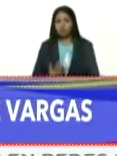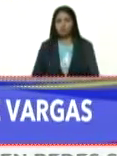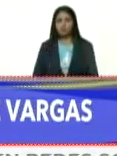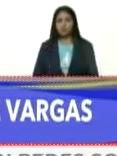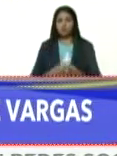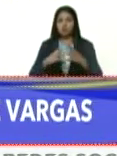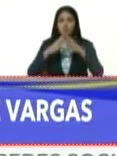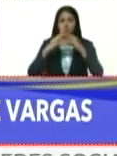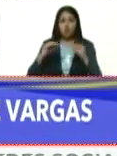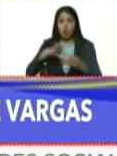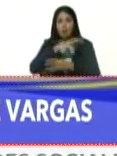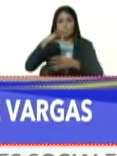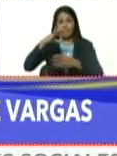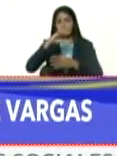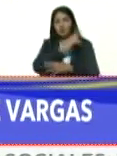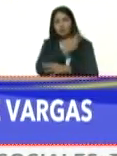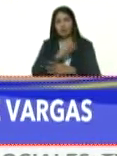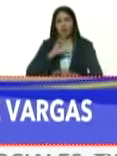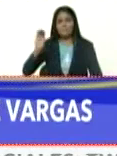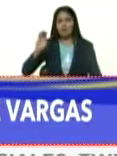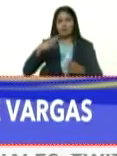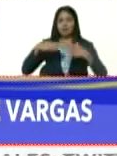todo el espíritu de la patria grande